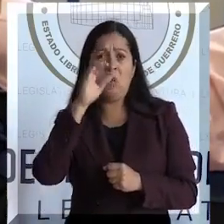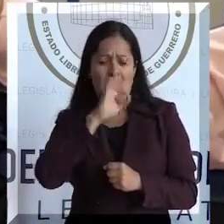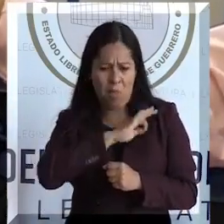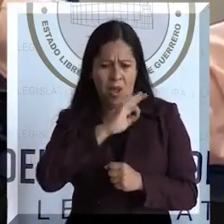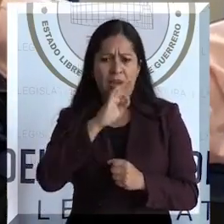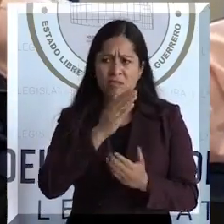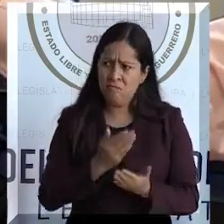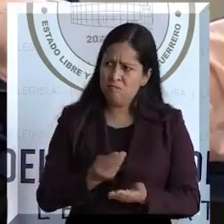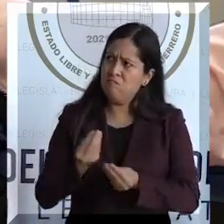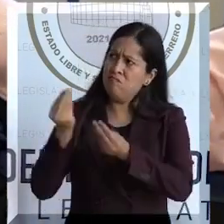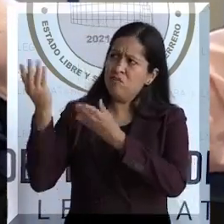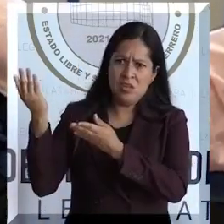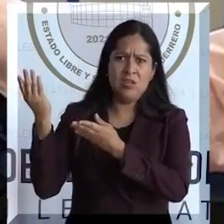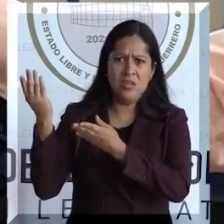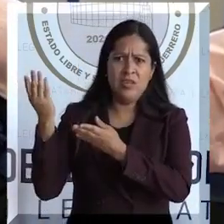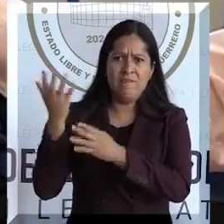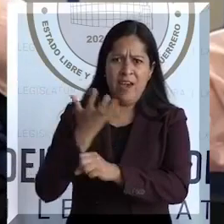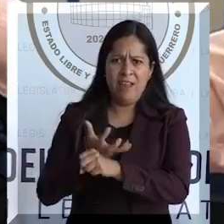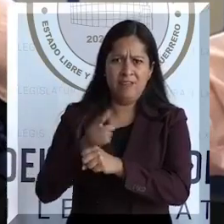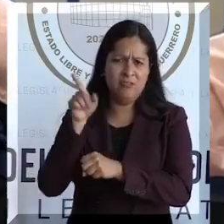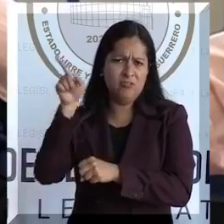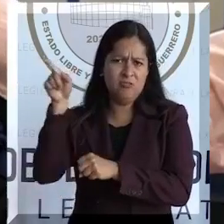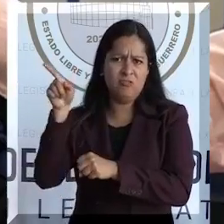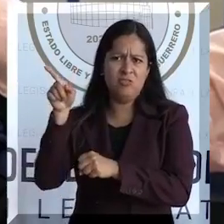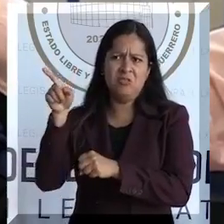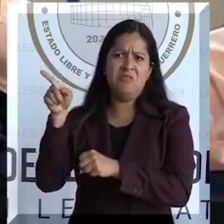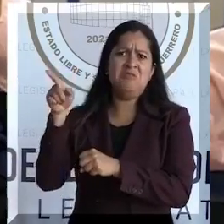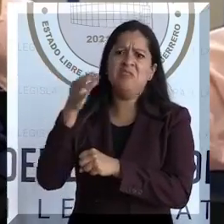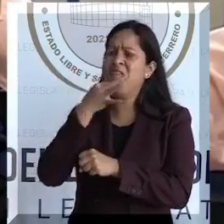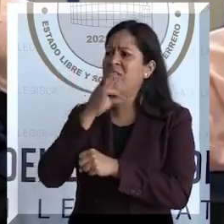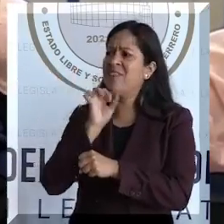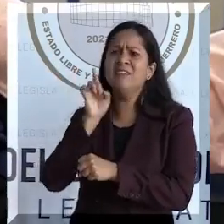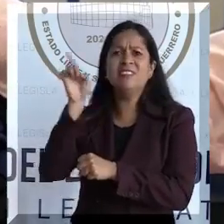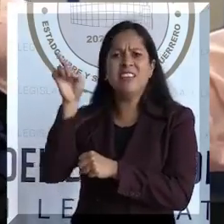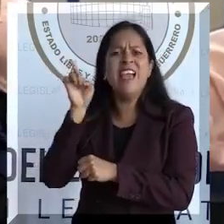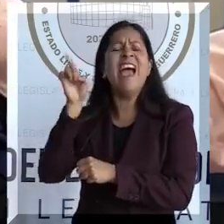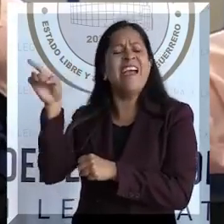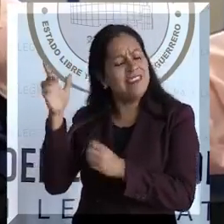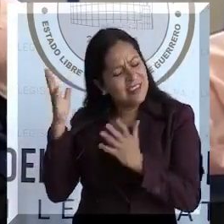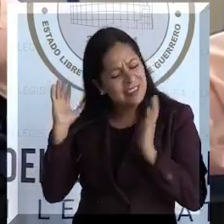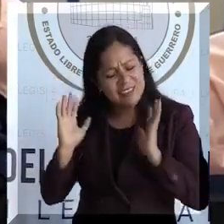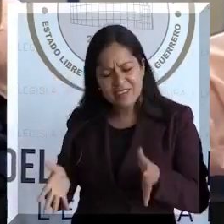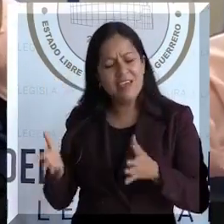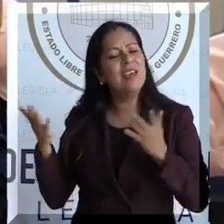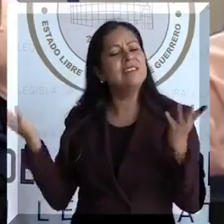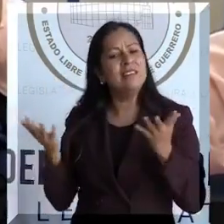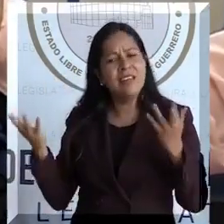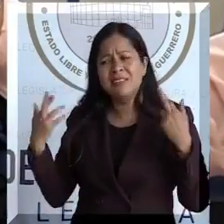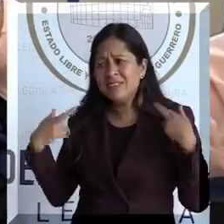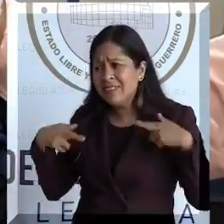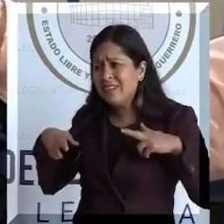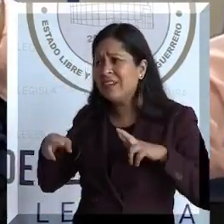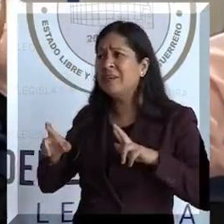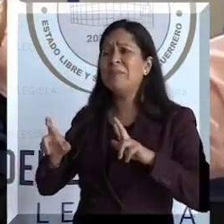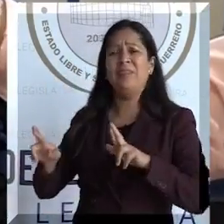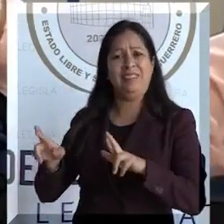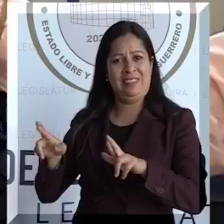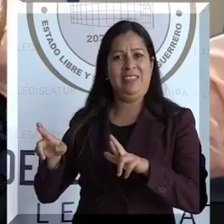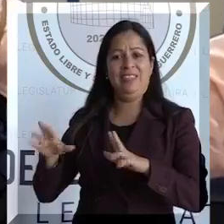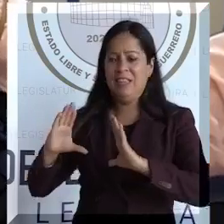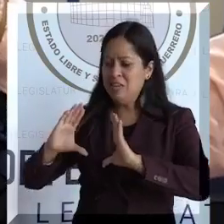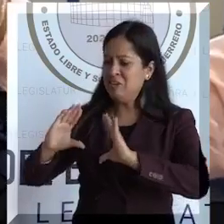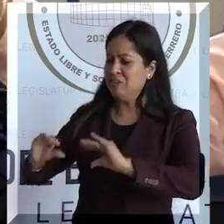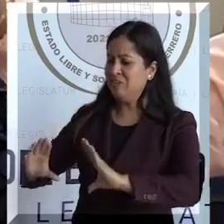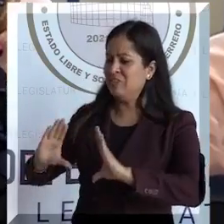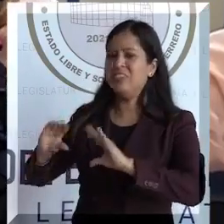estos tipos de eventos, que ellos lo hacen allá. representan allá, les enseñan